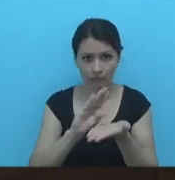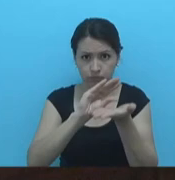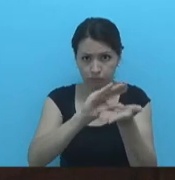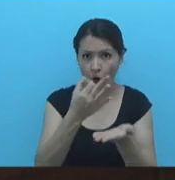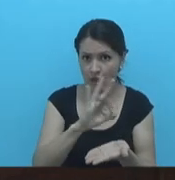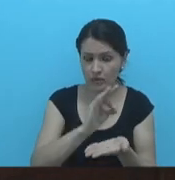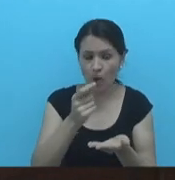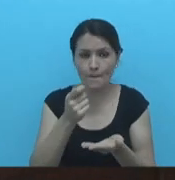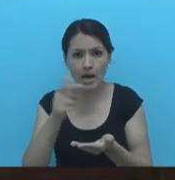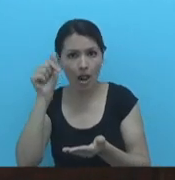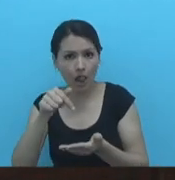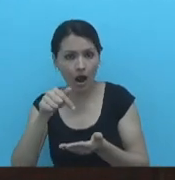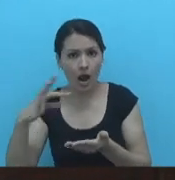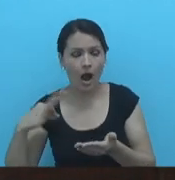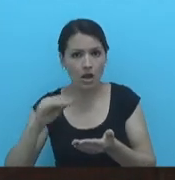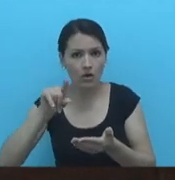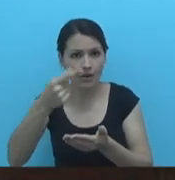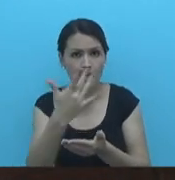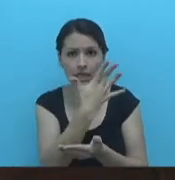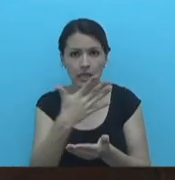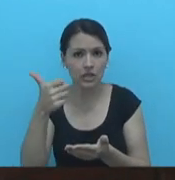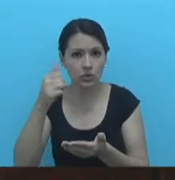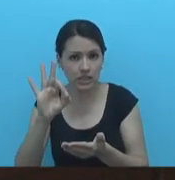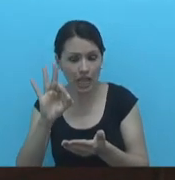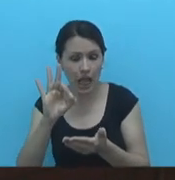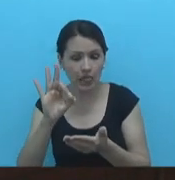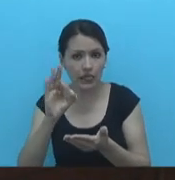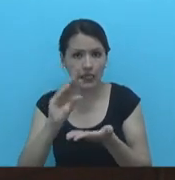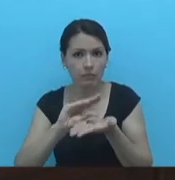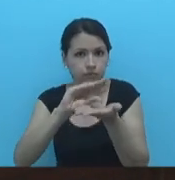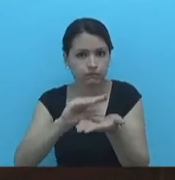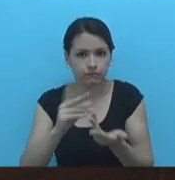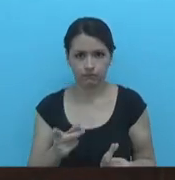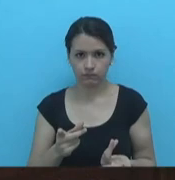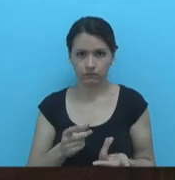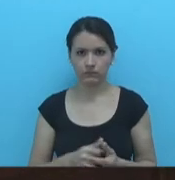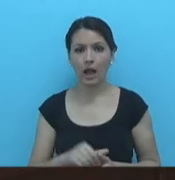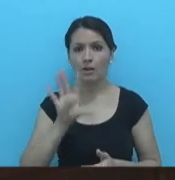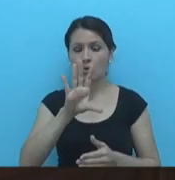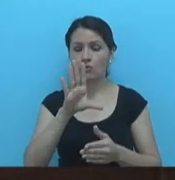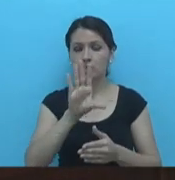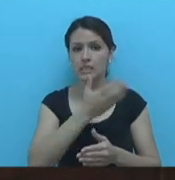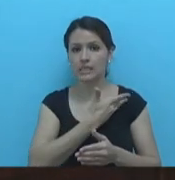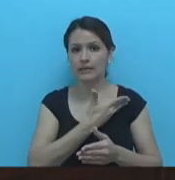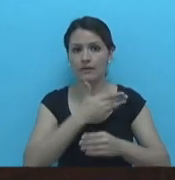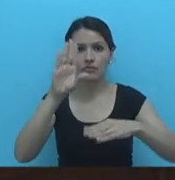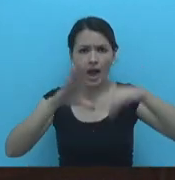que nuestro país tiene hoy menos del 30% de los bosques nativos de otrora, y eso lo vemos en